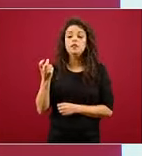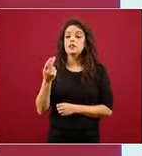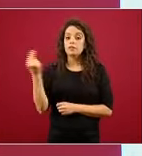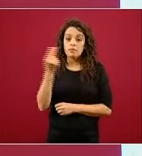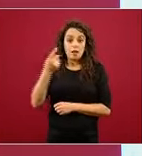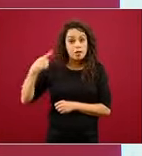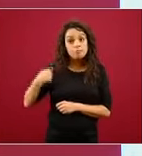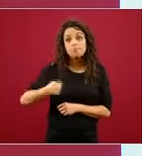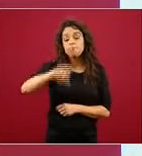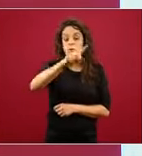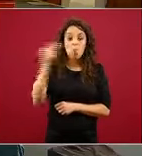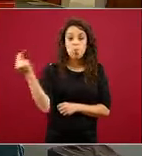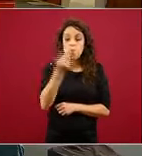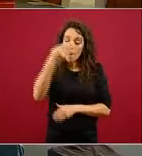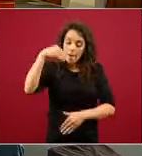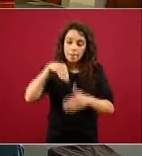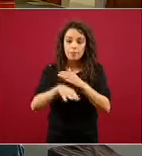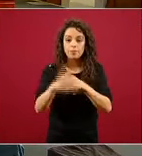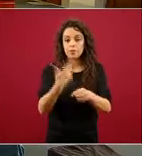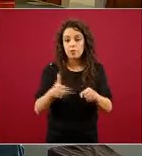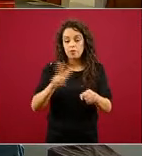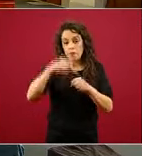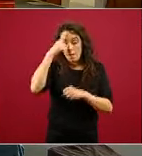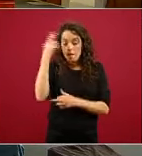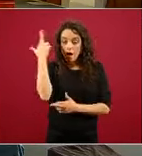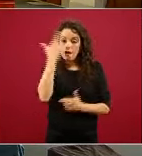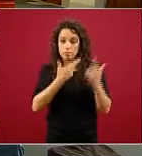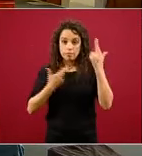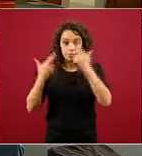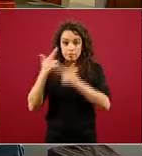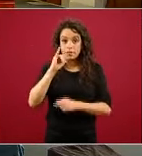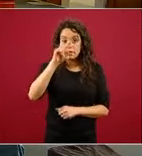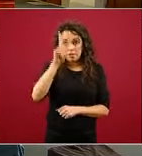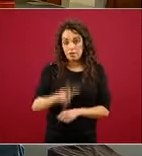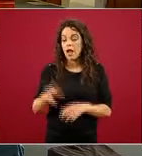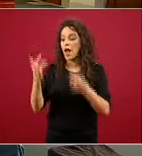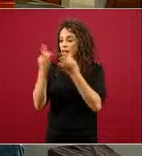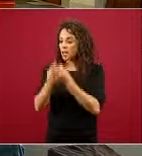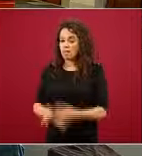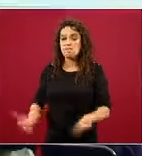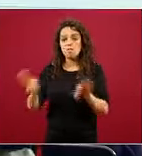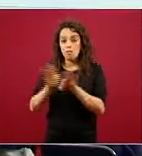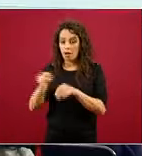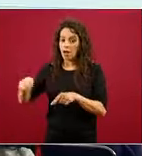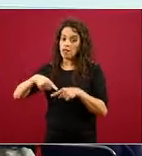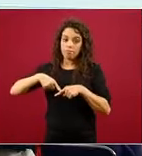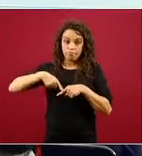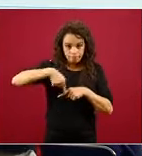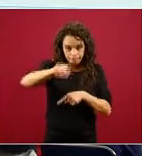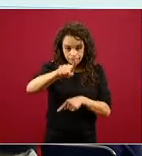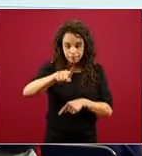a la atención de urgencias. Sí, es sumamente importante nuevamente aterrizar esta